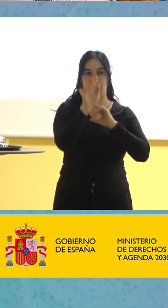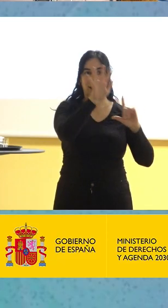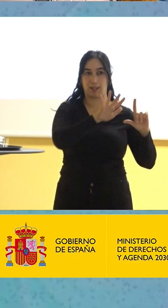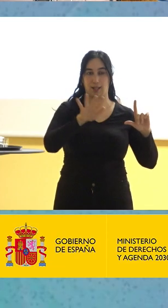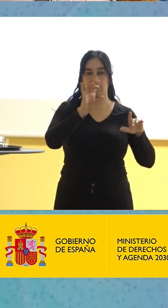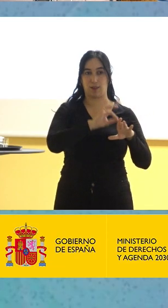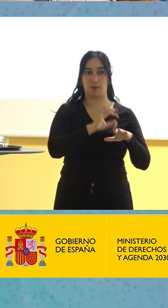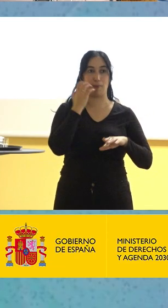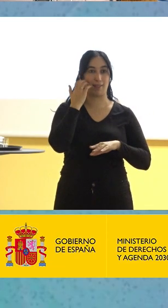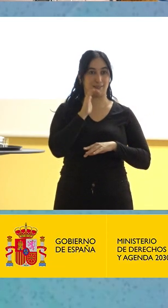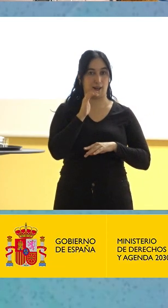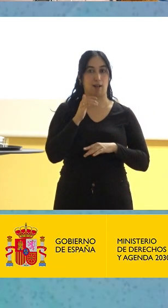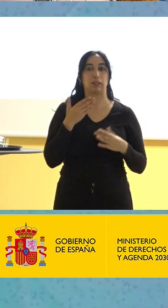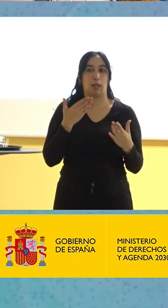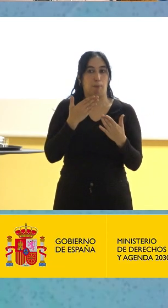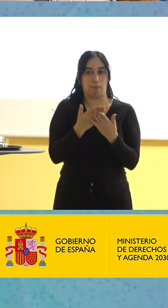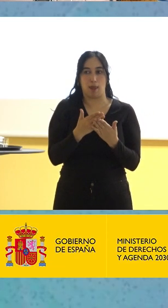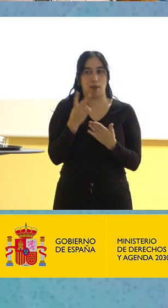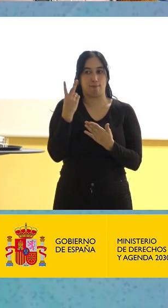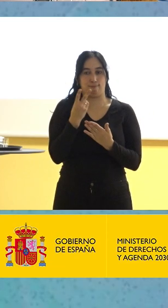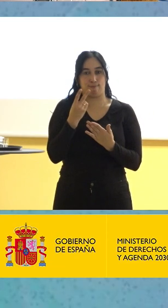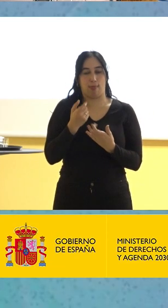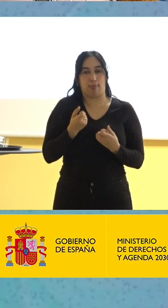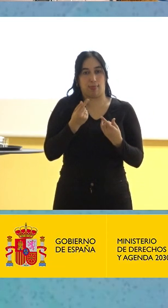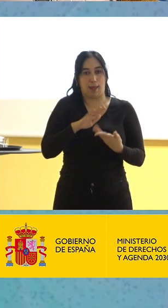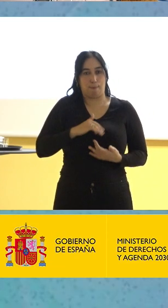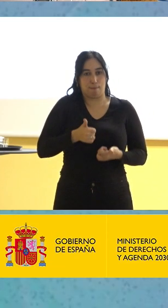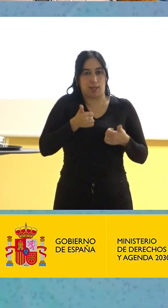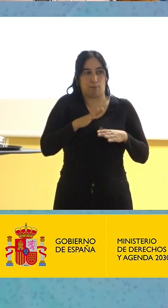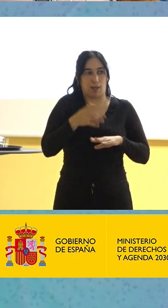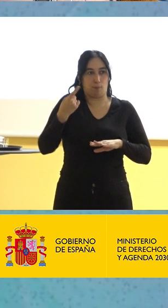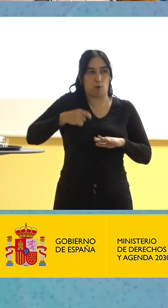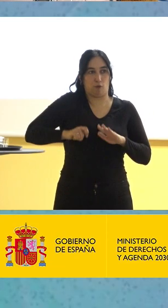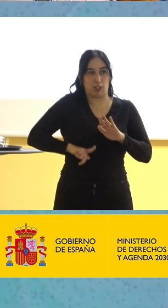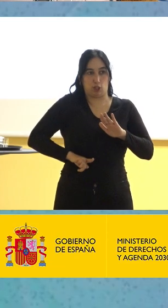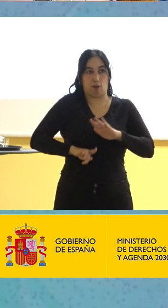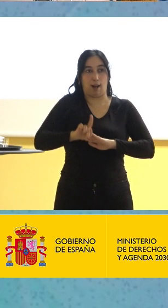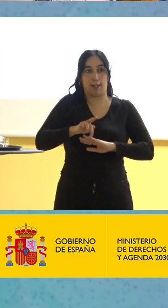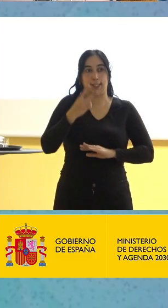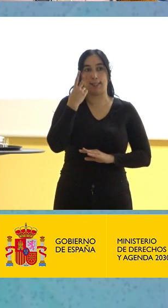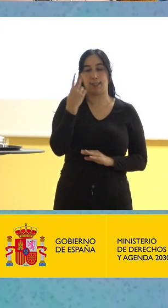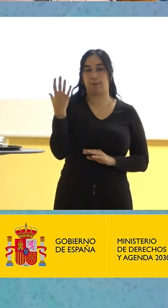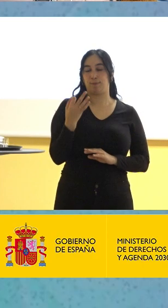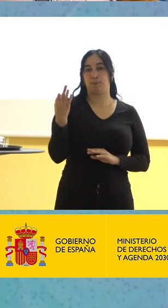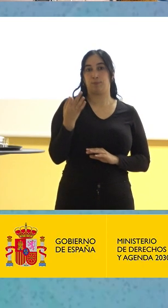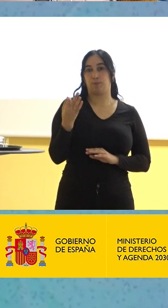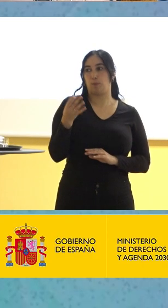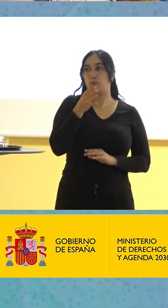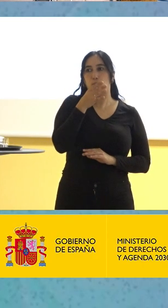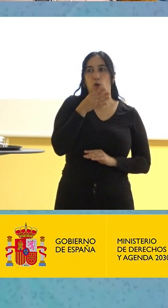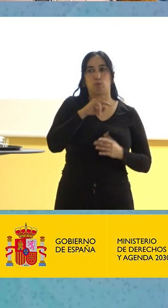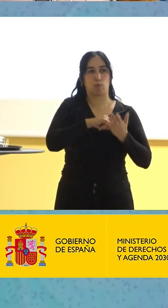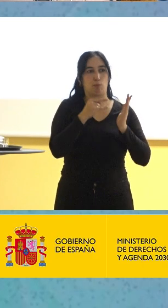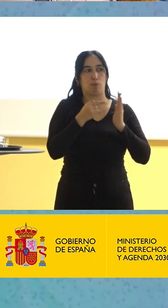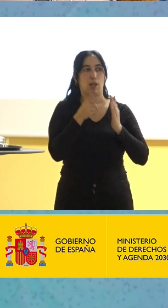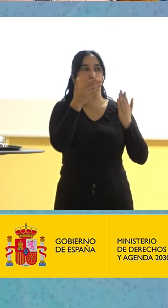de Enfermedades Raras, que instan precisamente a capacitar a los profesionales, pues bueno, hemos encontrado, ¿no?, en una revisión de los